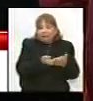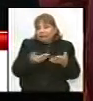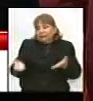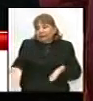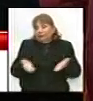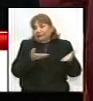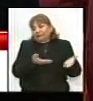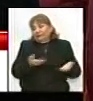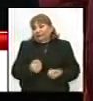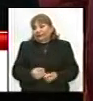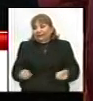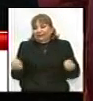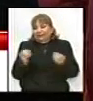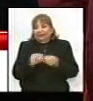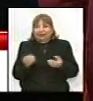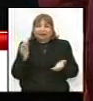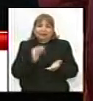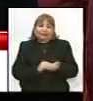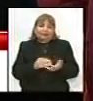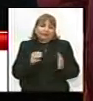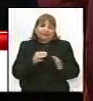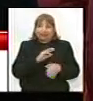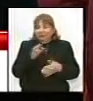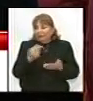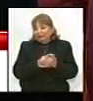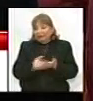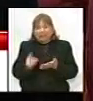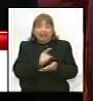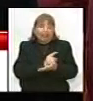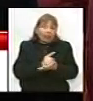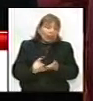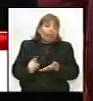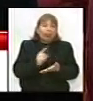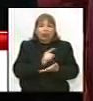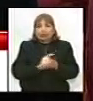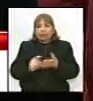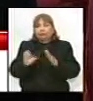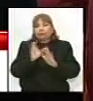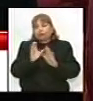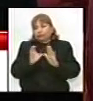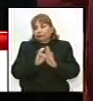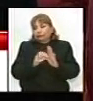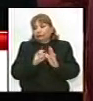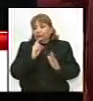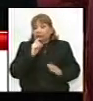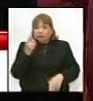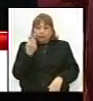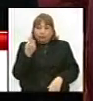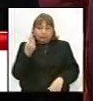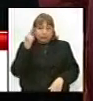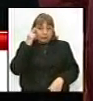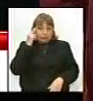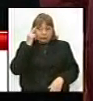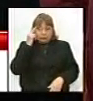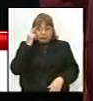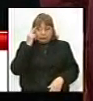camino para incrementar la carga procesal. Todas las semanas no se pueden ver reformas constitucionales. Esa sería la única razón por la que